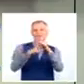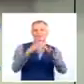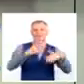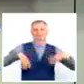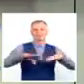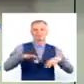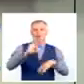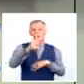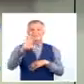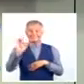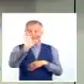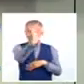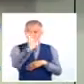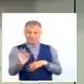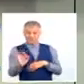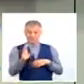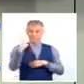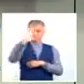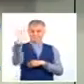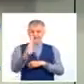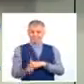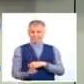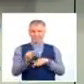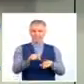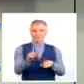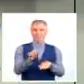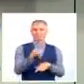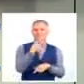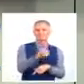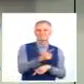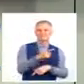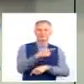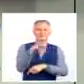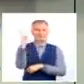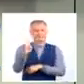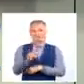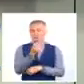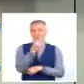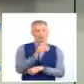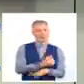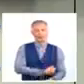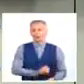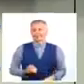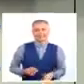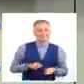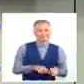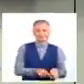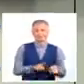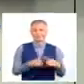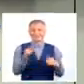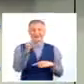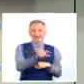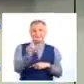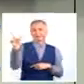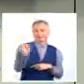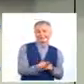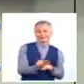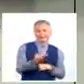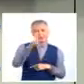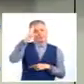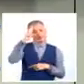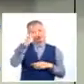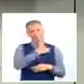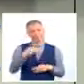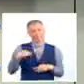de los brasileños cree que ese país no aguanta lo que le viene arriba. Allí, donde hay menos médicos, incluyendo los cubanos, que Bolsonaro